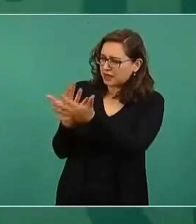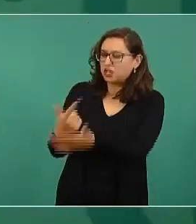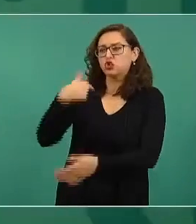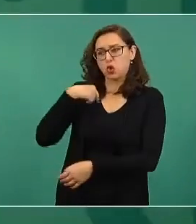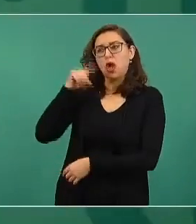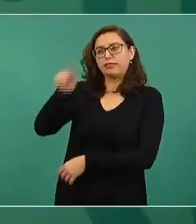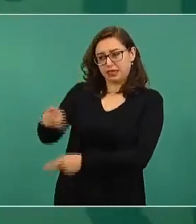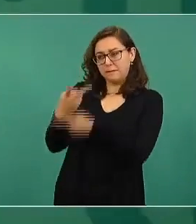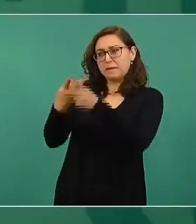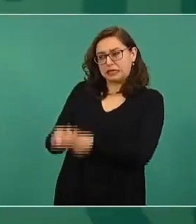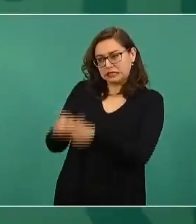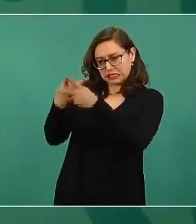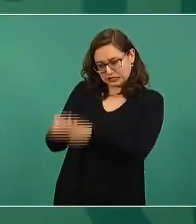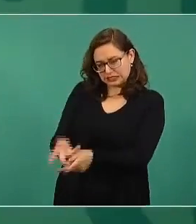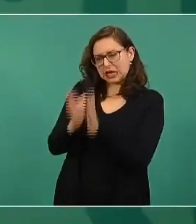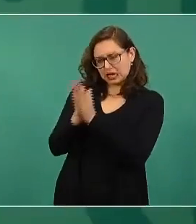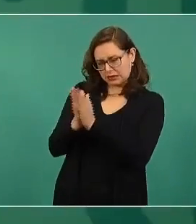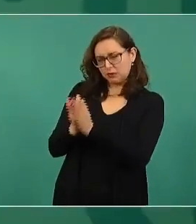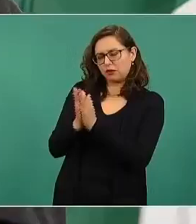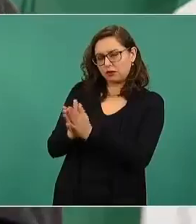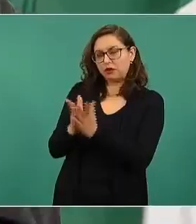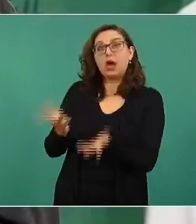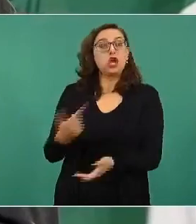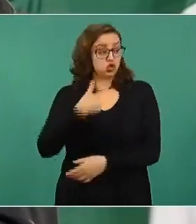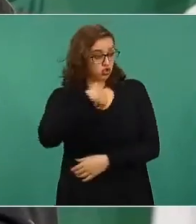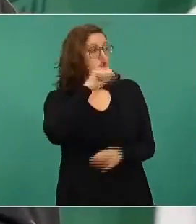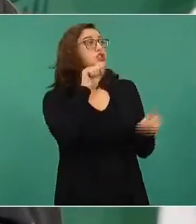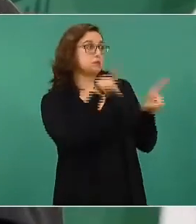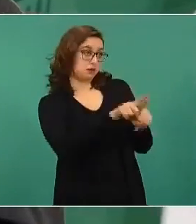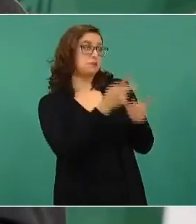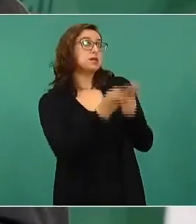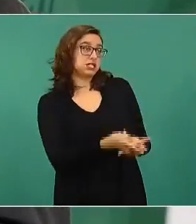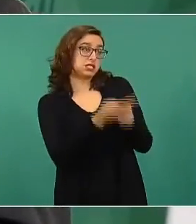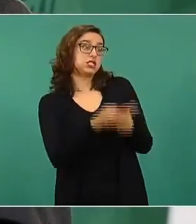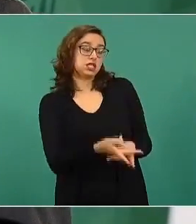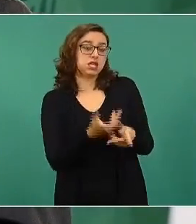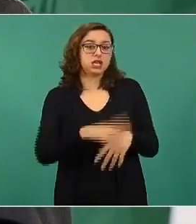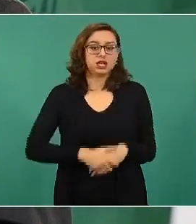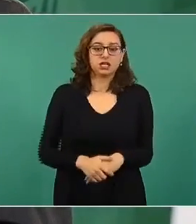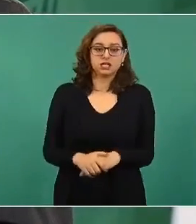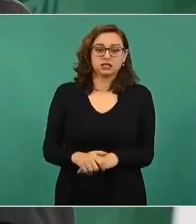paciencia a ti. No, yo también. Yo entonces, también,